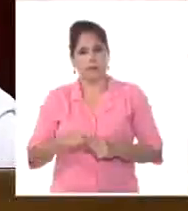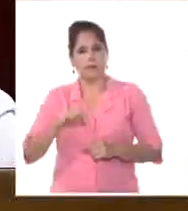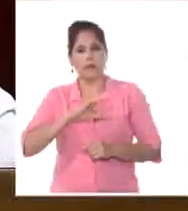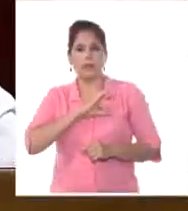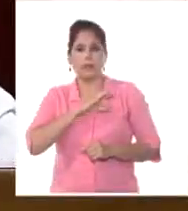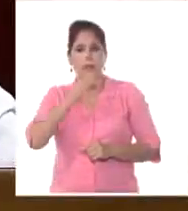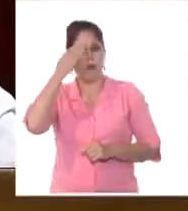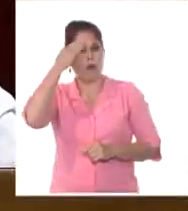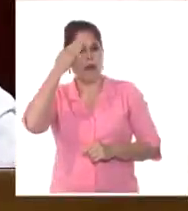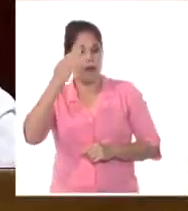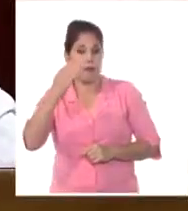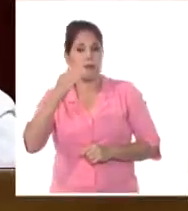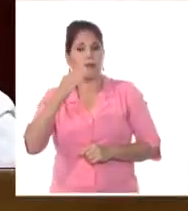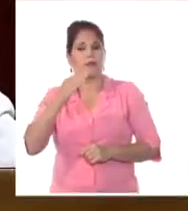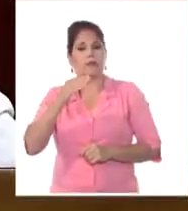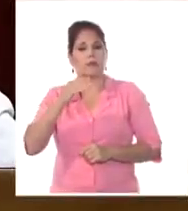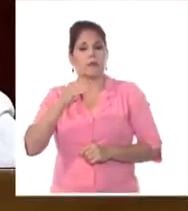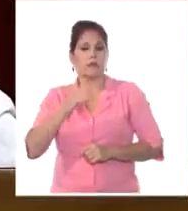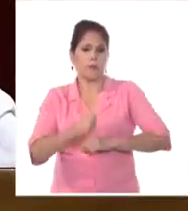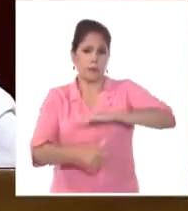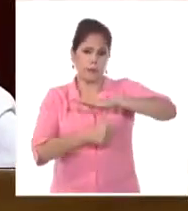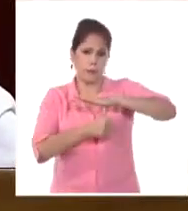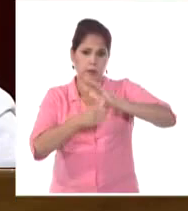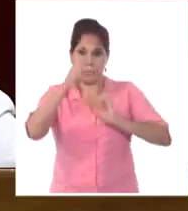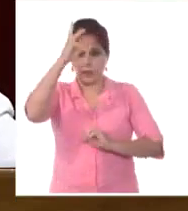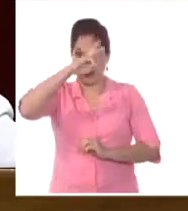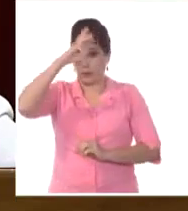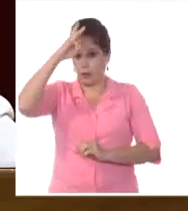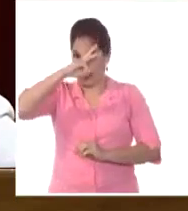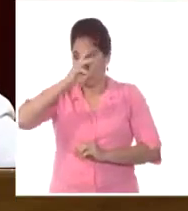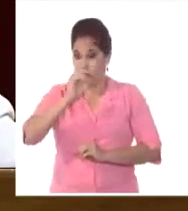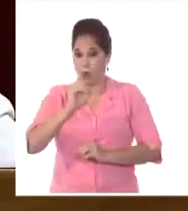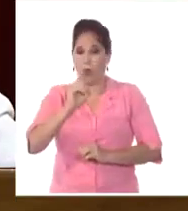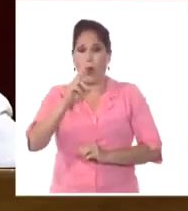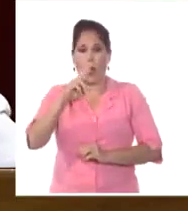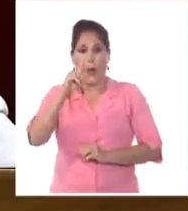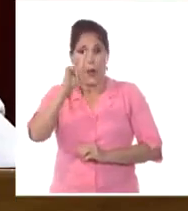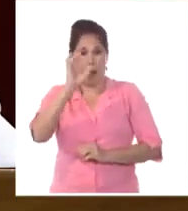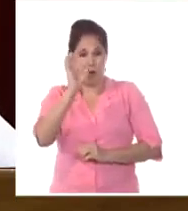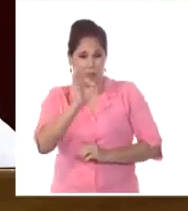Agradecemos al amigo Andrés Manuel López Obrador, presidente de México,